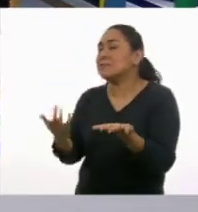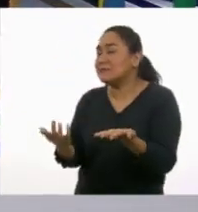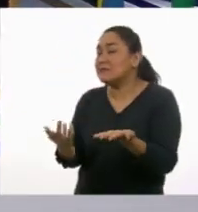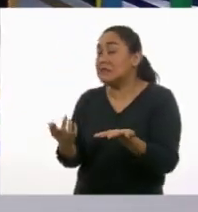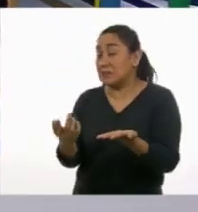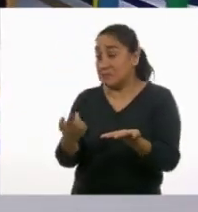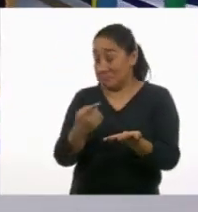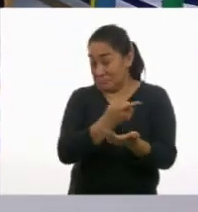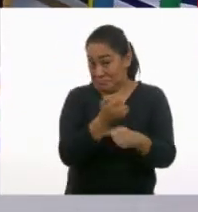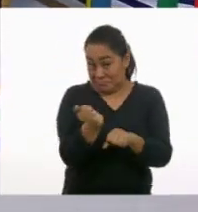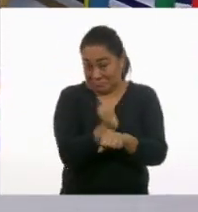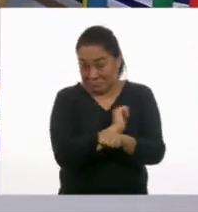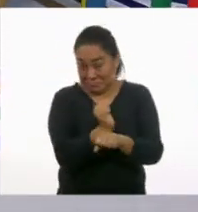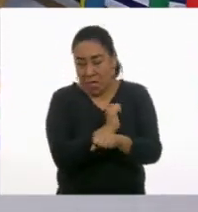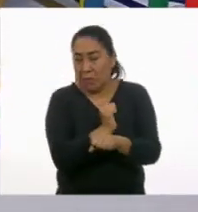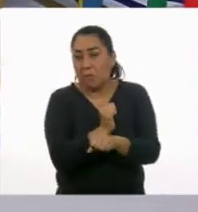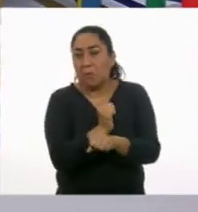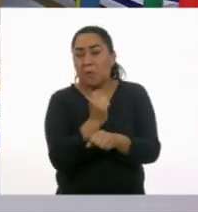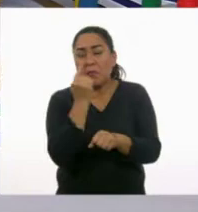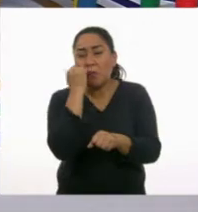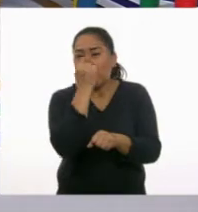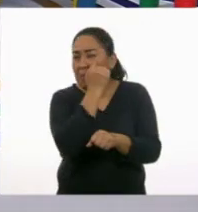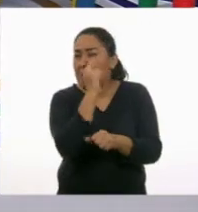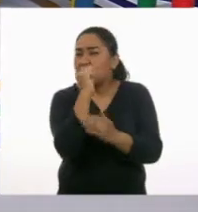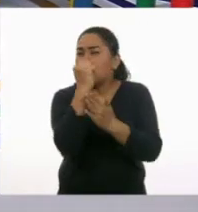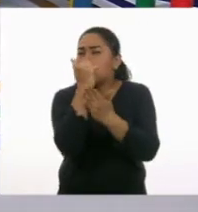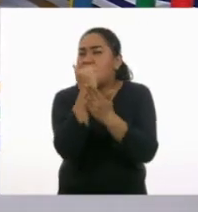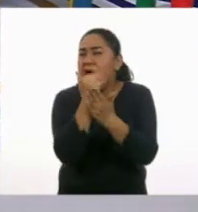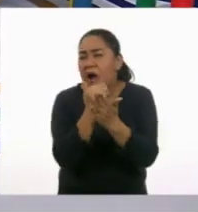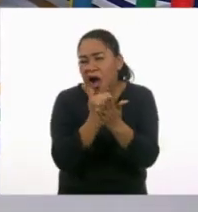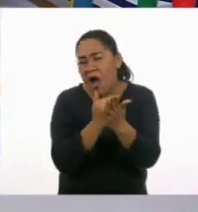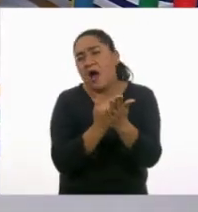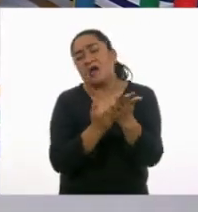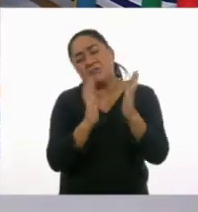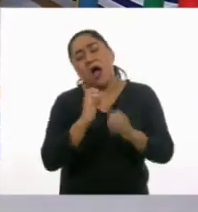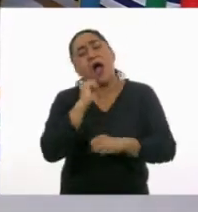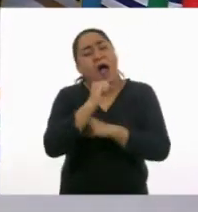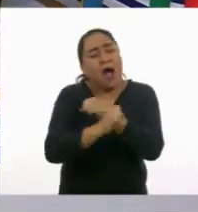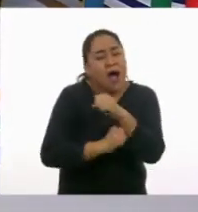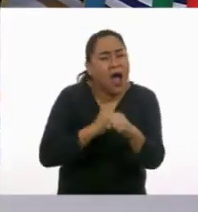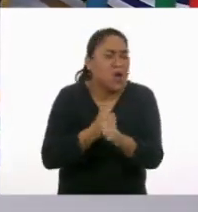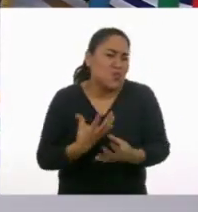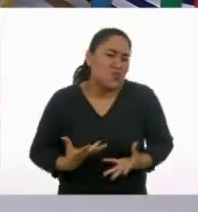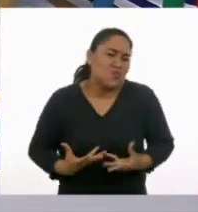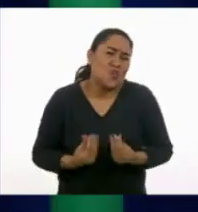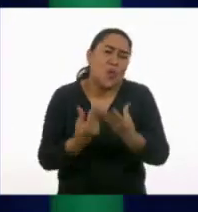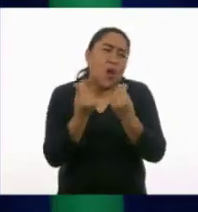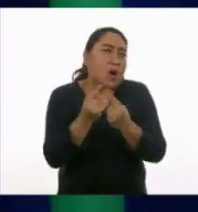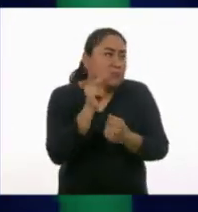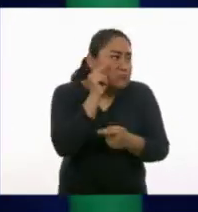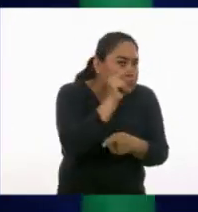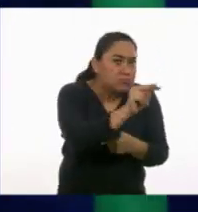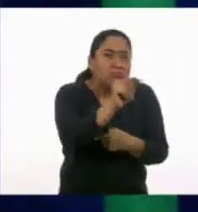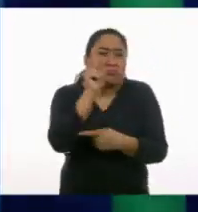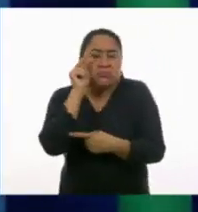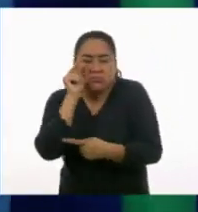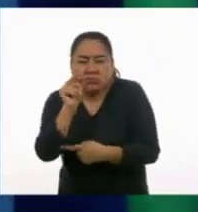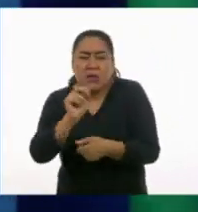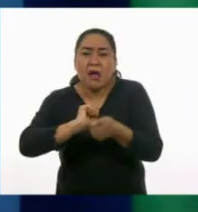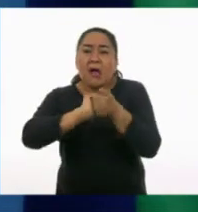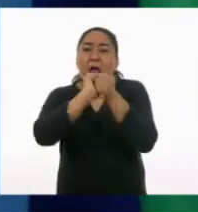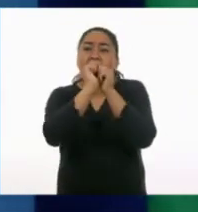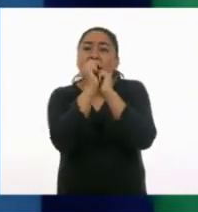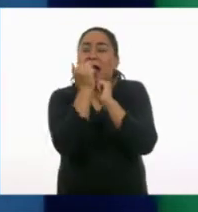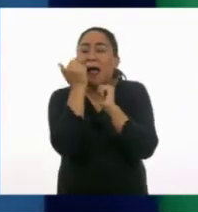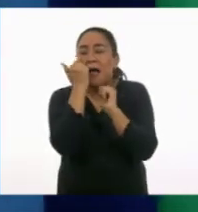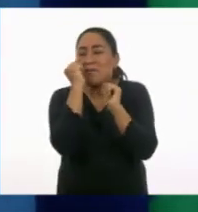este personaje, ya no ve bien. No. No, porque pues ha tenido muchos años. De ver cosas, sus ojos han